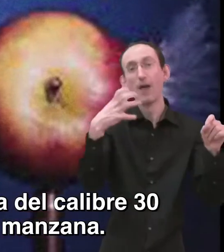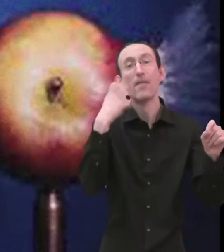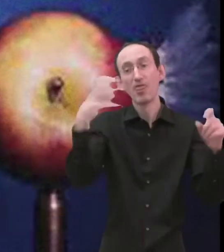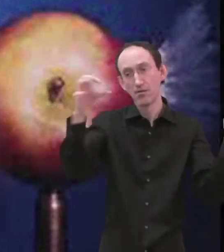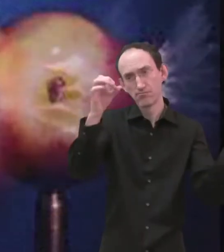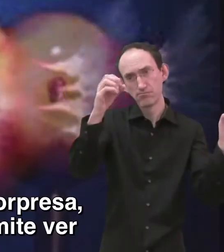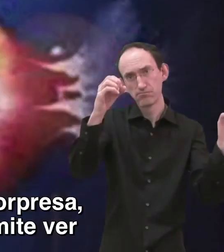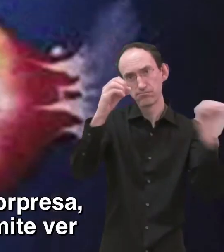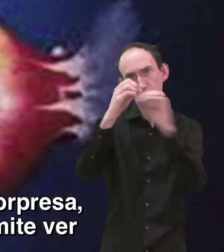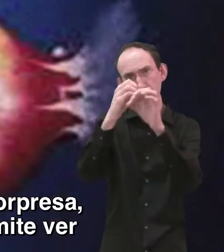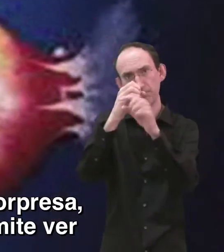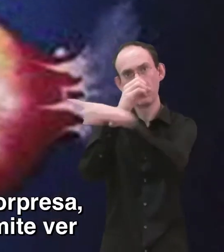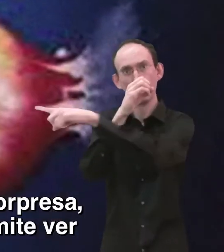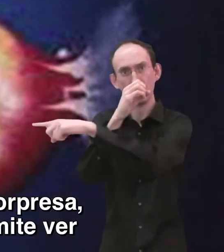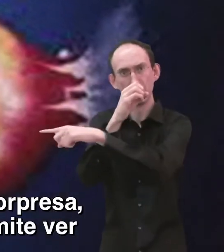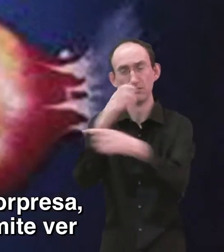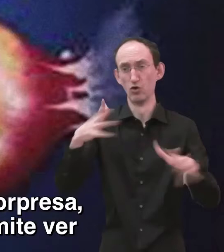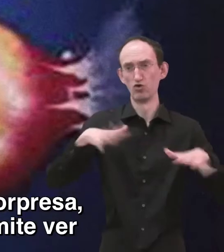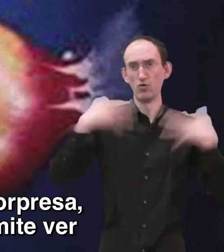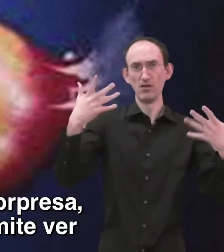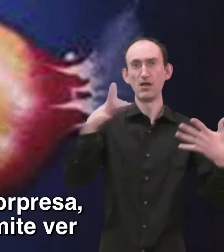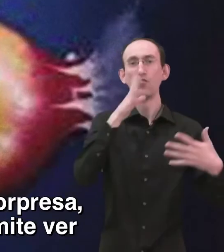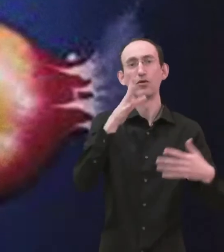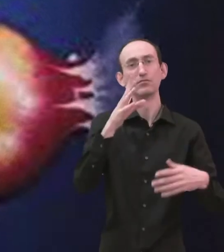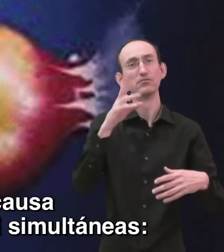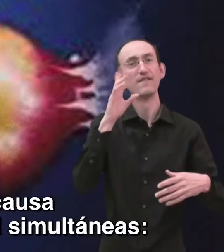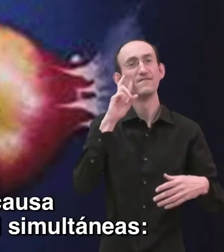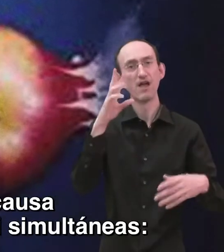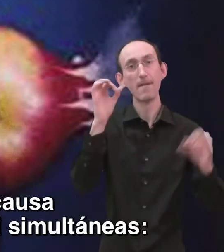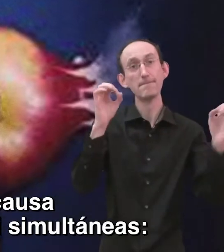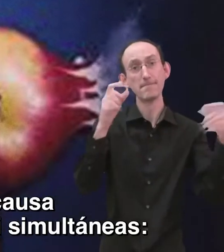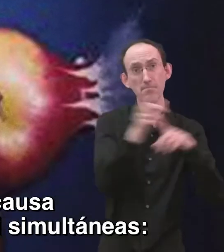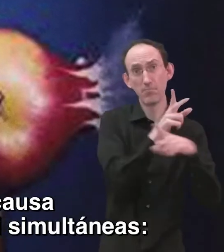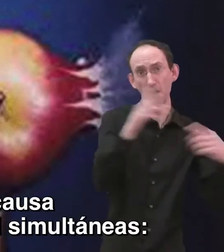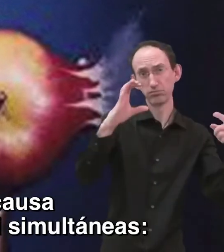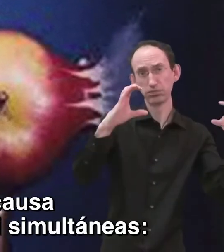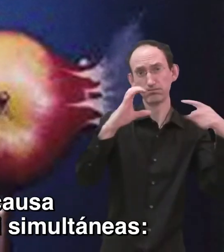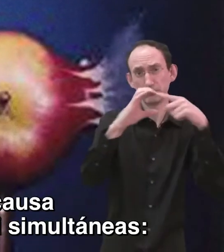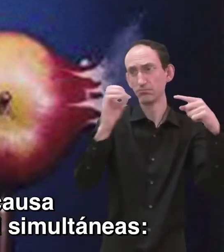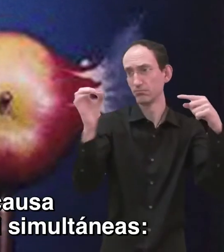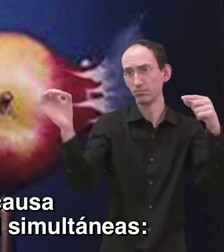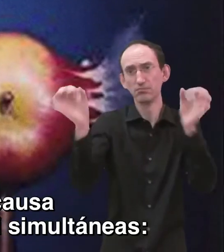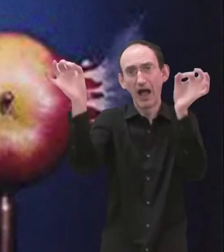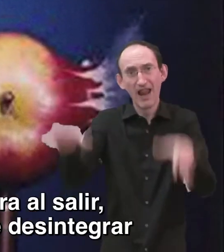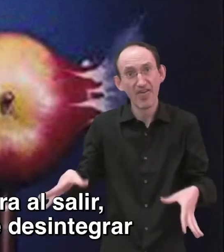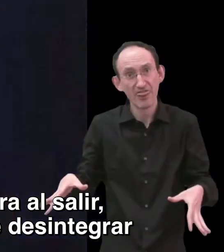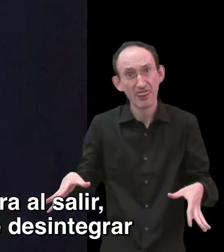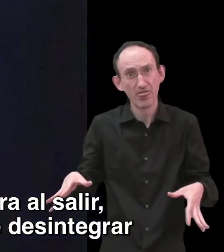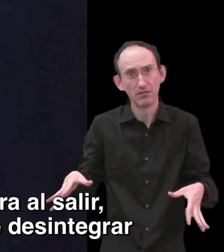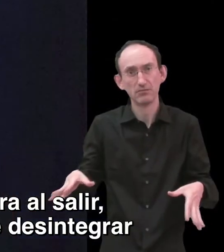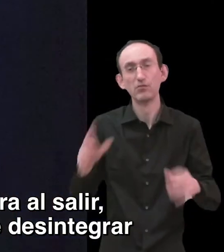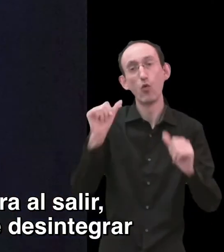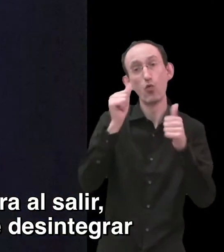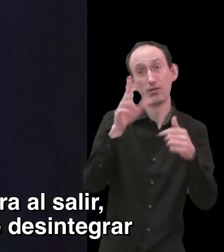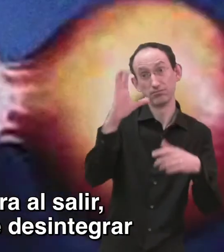manzana. Para nuestra sorpresa, la imagen permite ver que la bala causa dos explosiones casi simultáneas, una